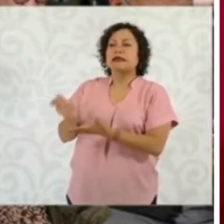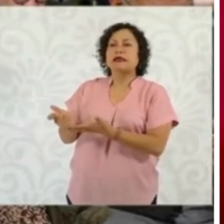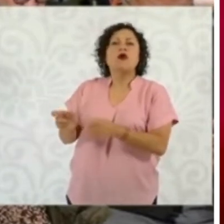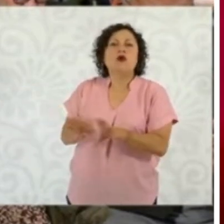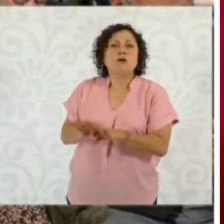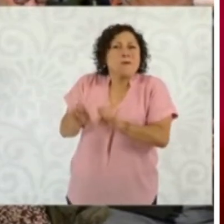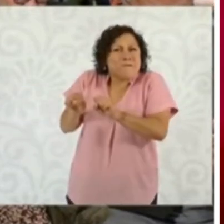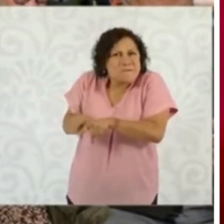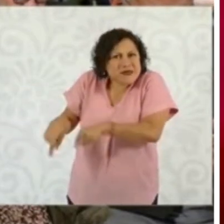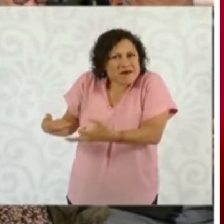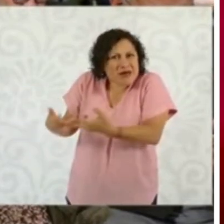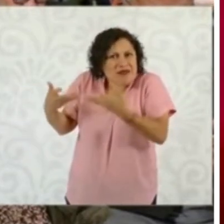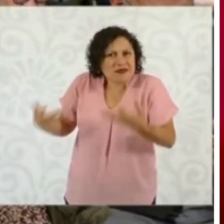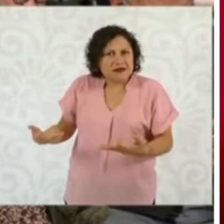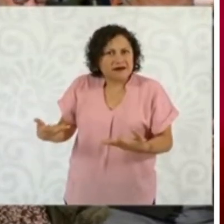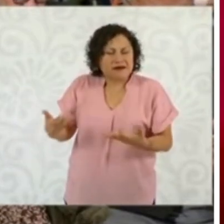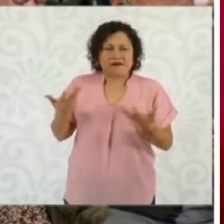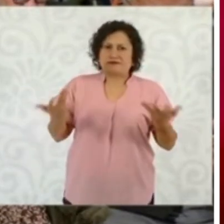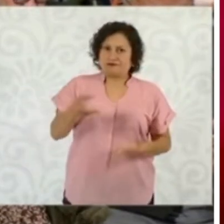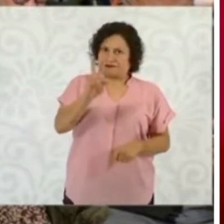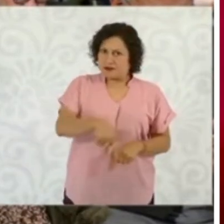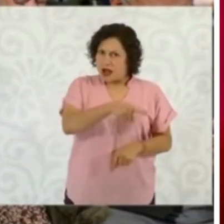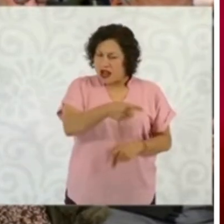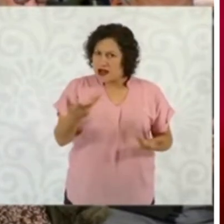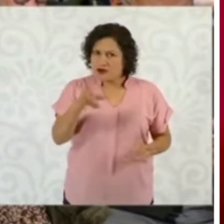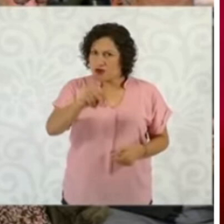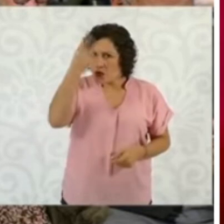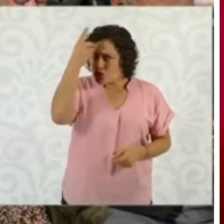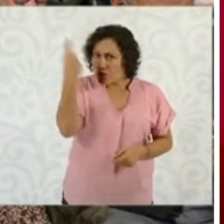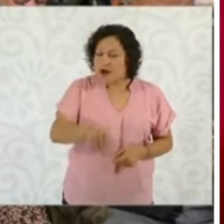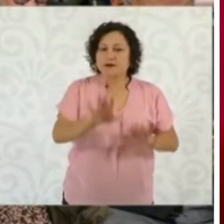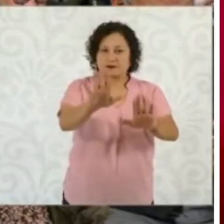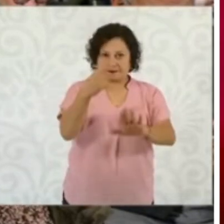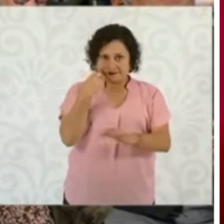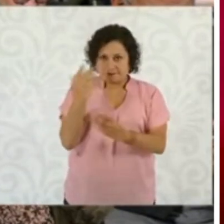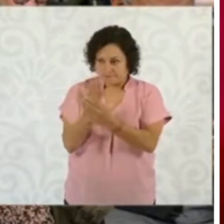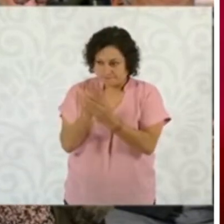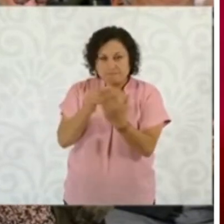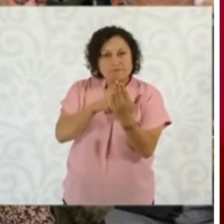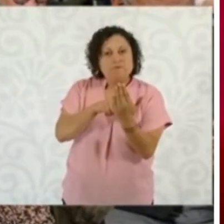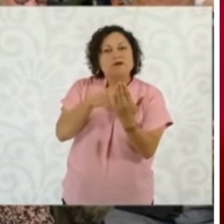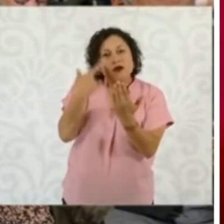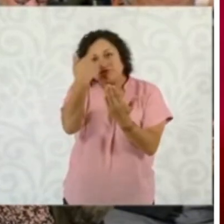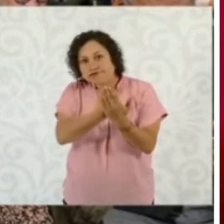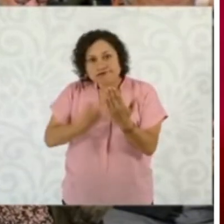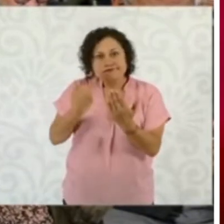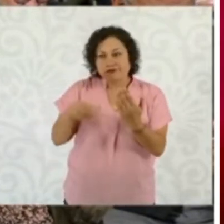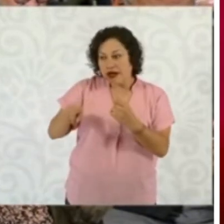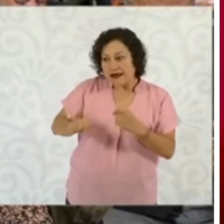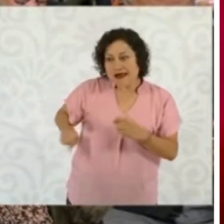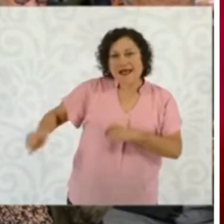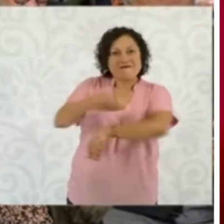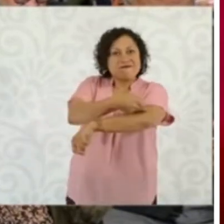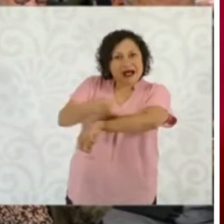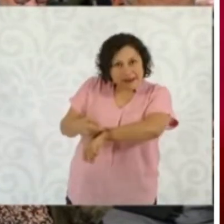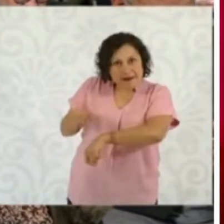esas mismas tierras que en los hechos ya no les pertenecían. El expediente que tenemos da cuenta precisamente de los pagos que realizaron familias proletarias